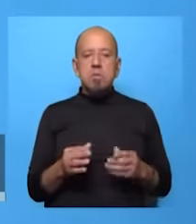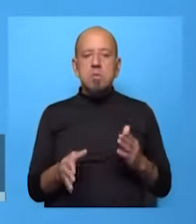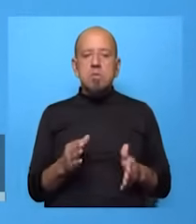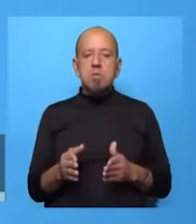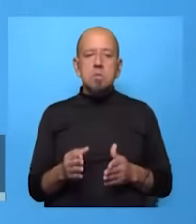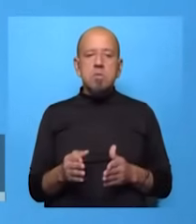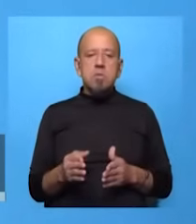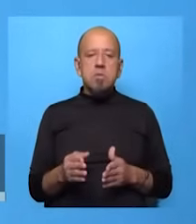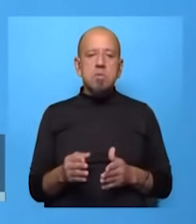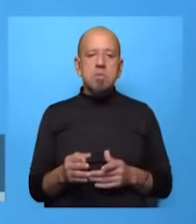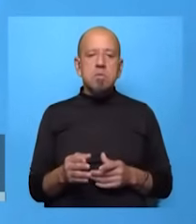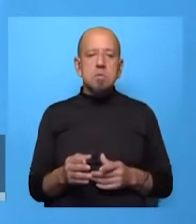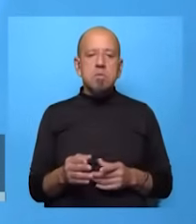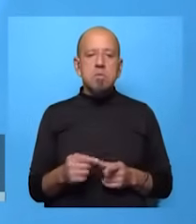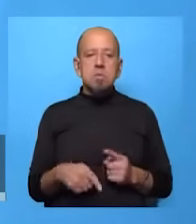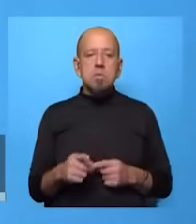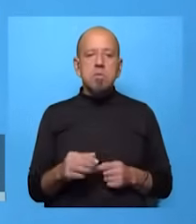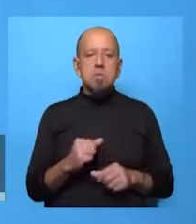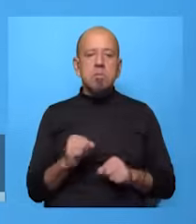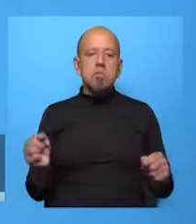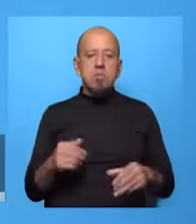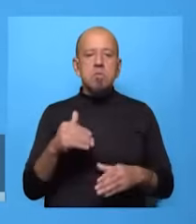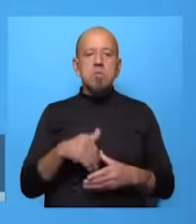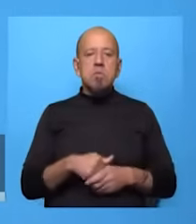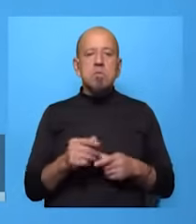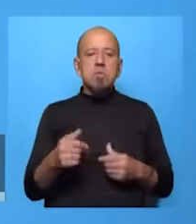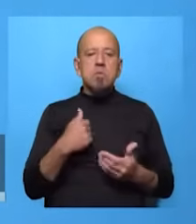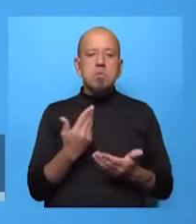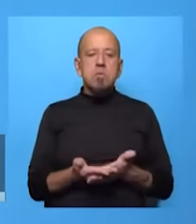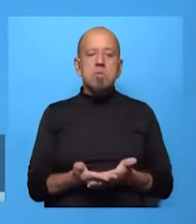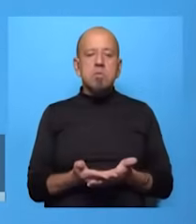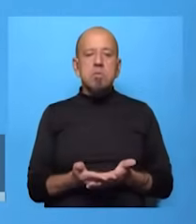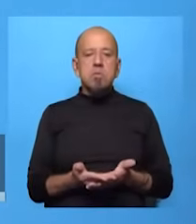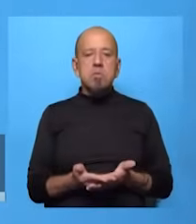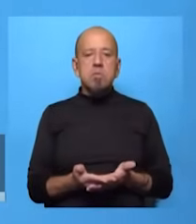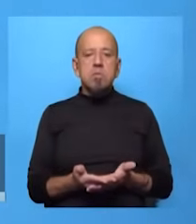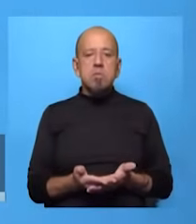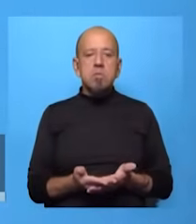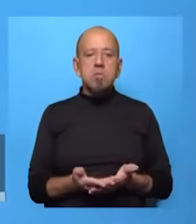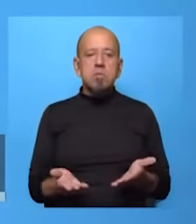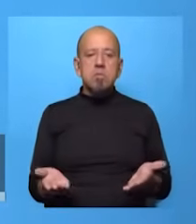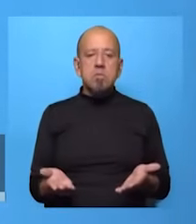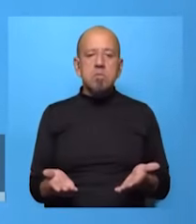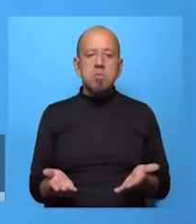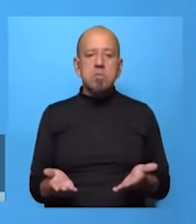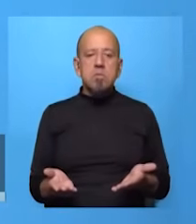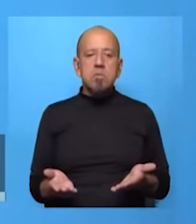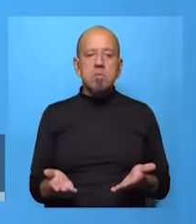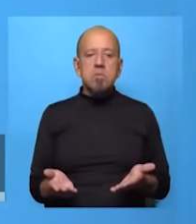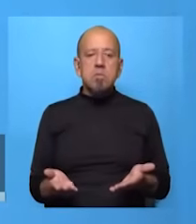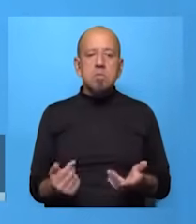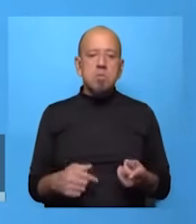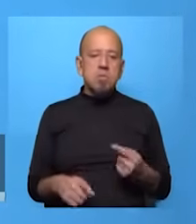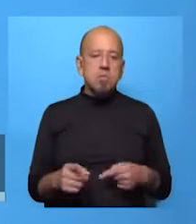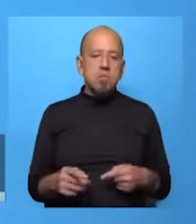hay gente que puede votar de una manera de otra en función de las propuestas en función de la del talante